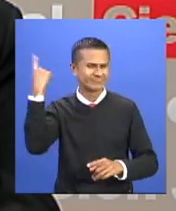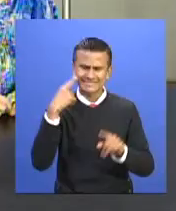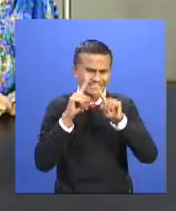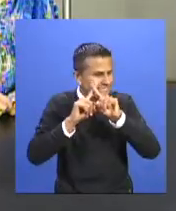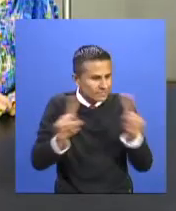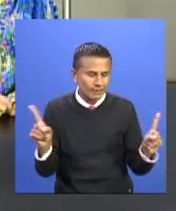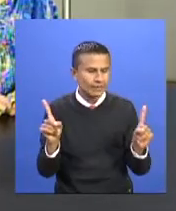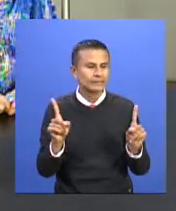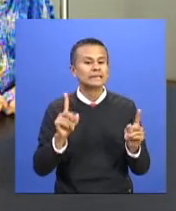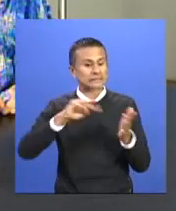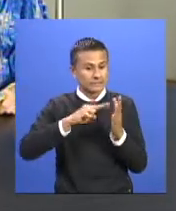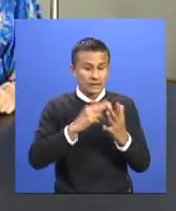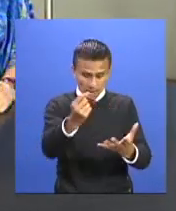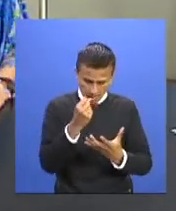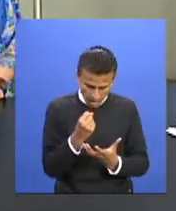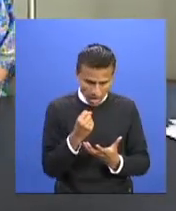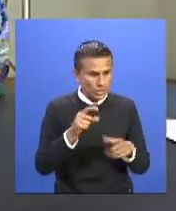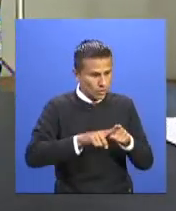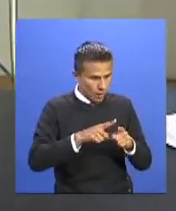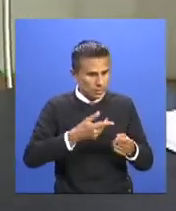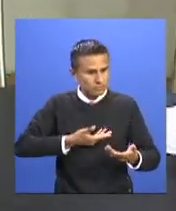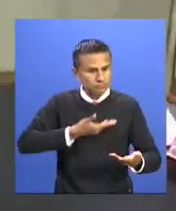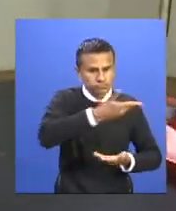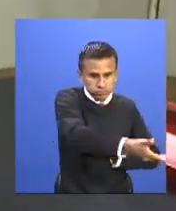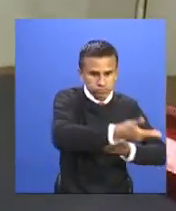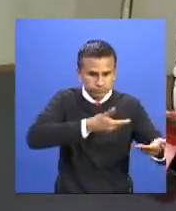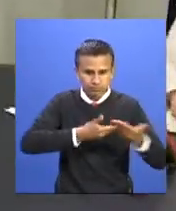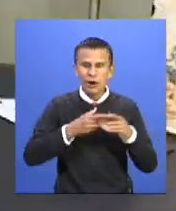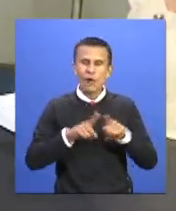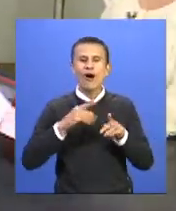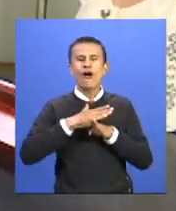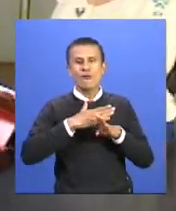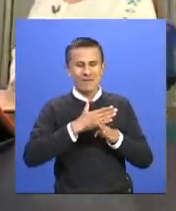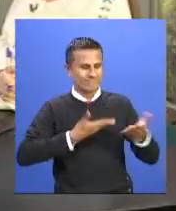de ayudarle a generar riqueza a otros, en este caso a sus públicos.